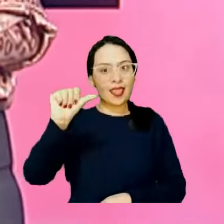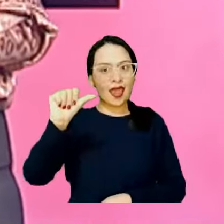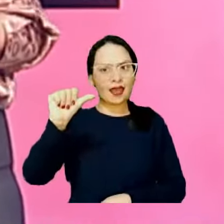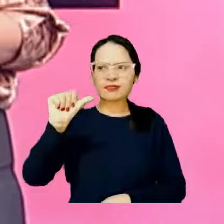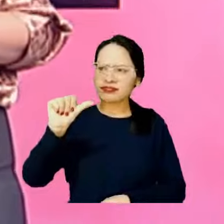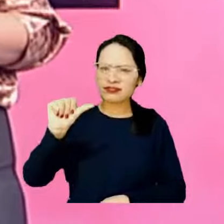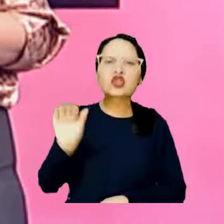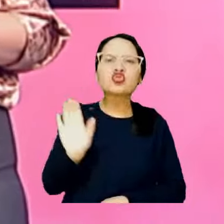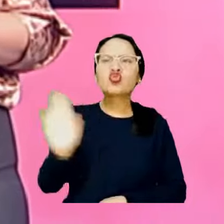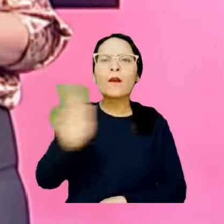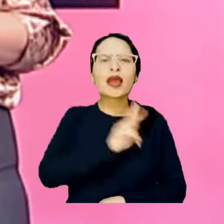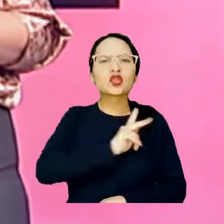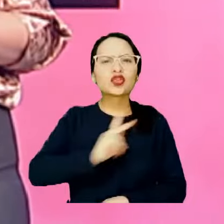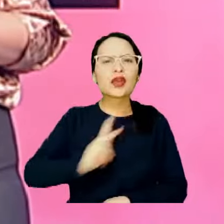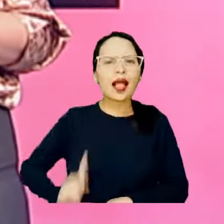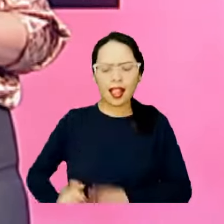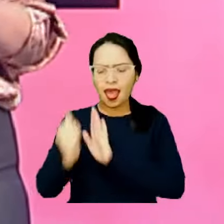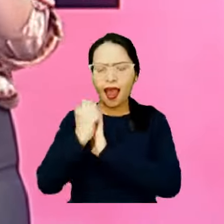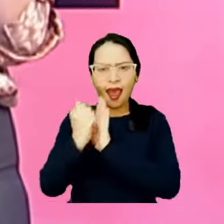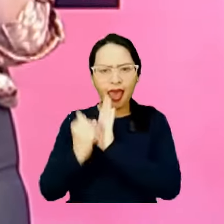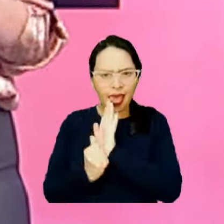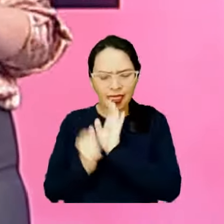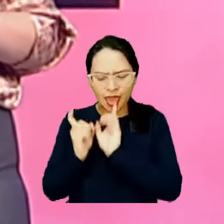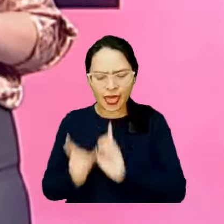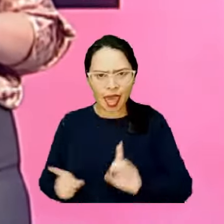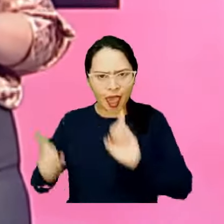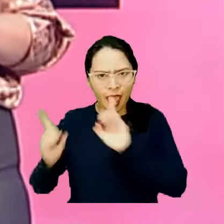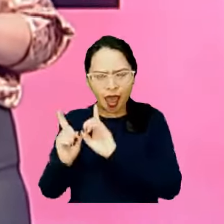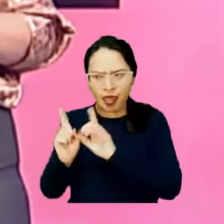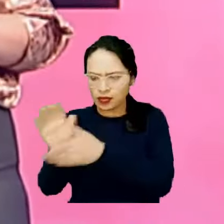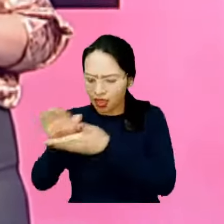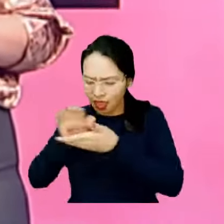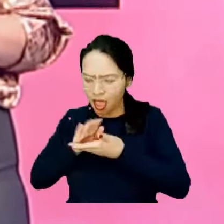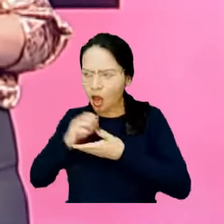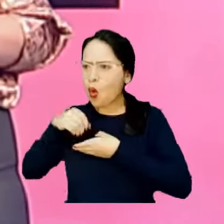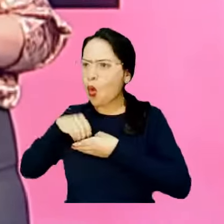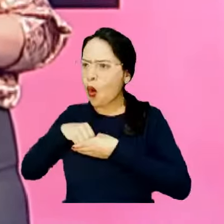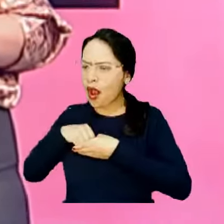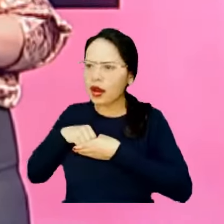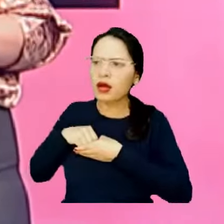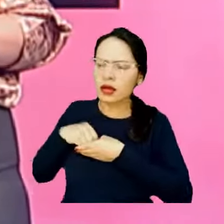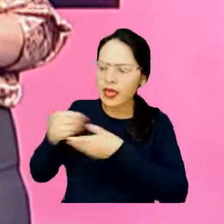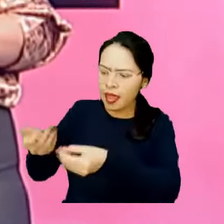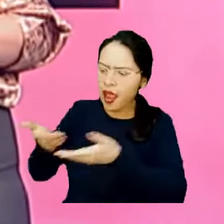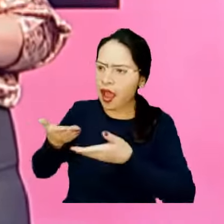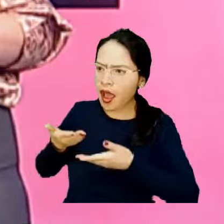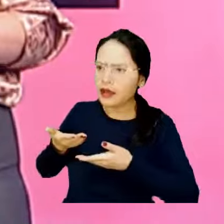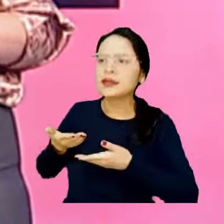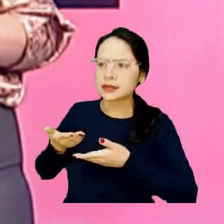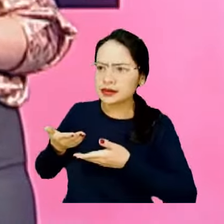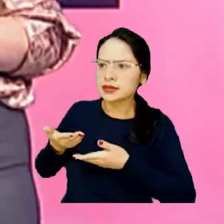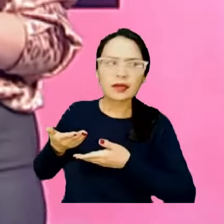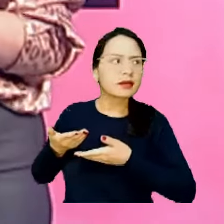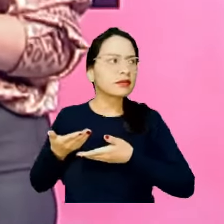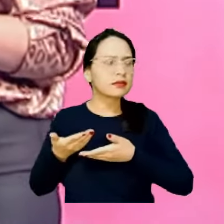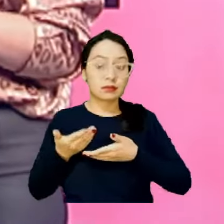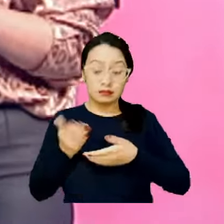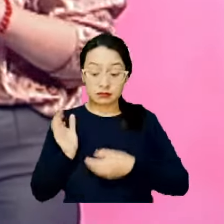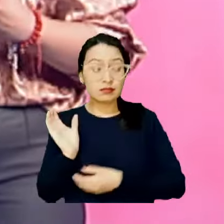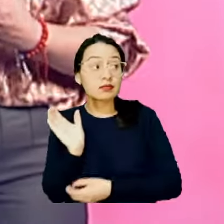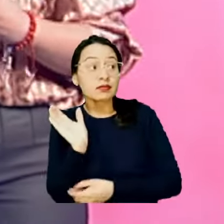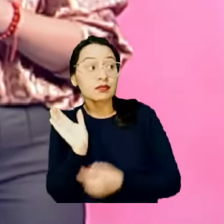también, y se entrega esta libreta y dice que esto fue después de 31 días. Tenemos el reporte para ustedes a para contarles efectivamente qué es lo que